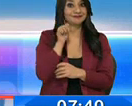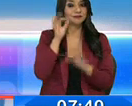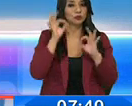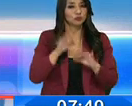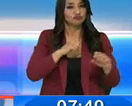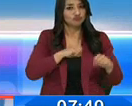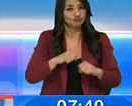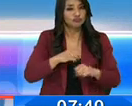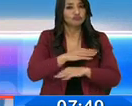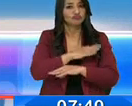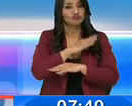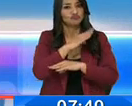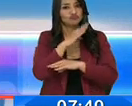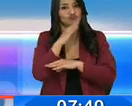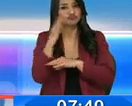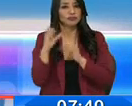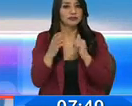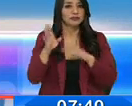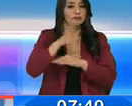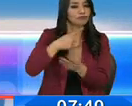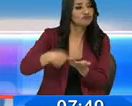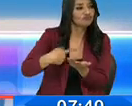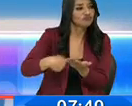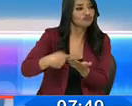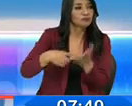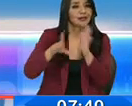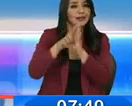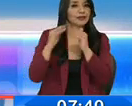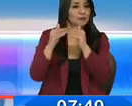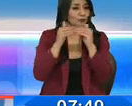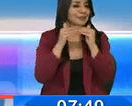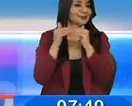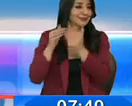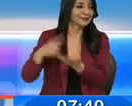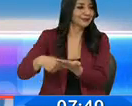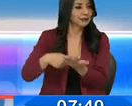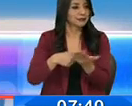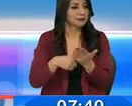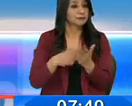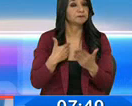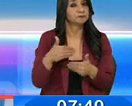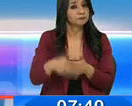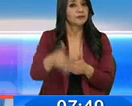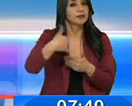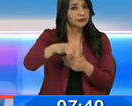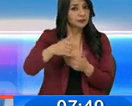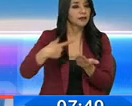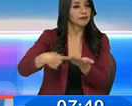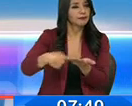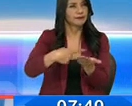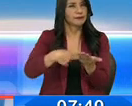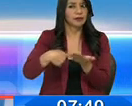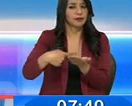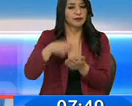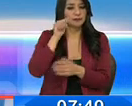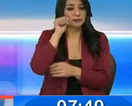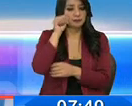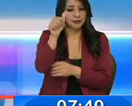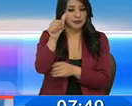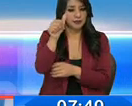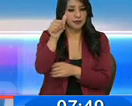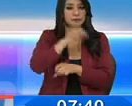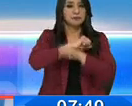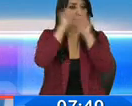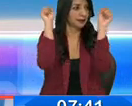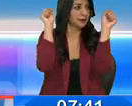jornada larga donde se debatió este tema del Código de la Democracia. Está previsto continuar este debate el día de mañana, en la